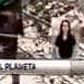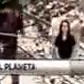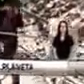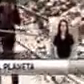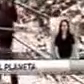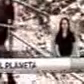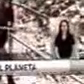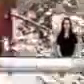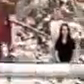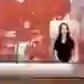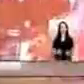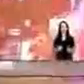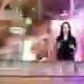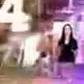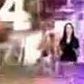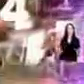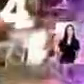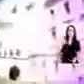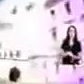Llegamos bien.